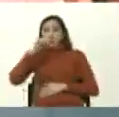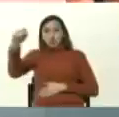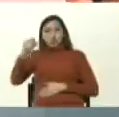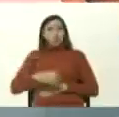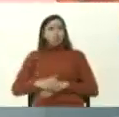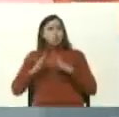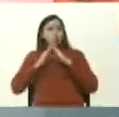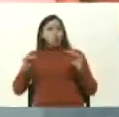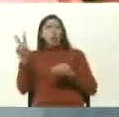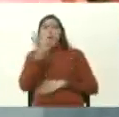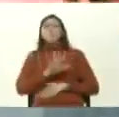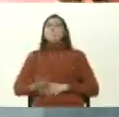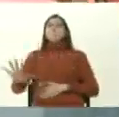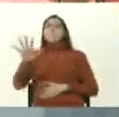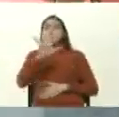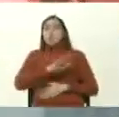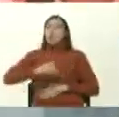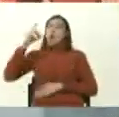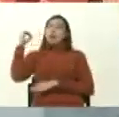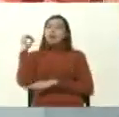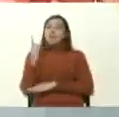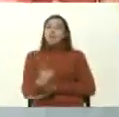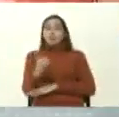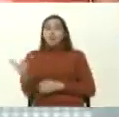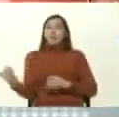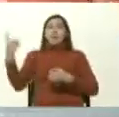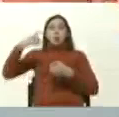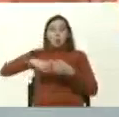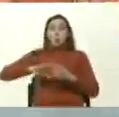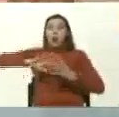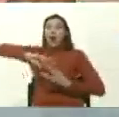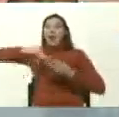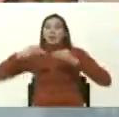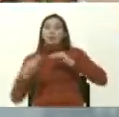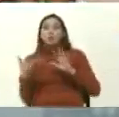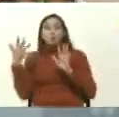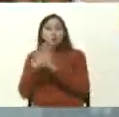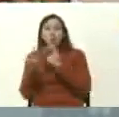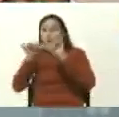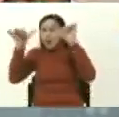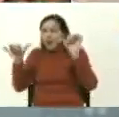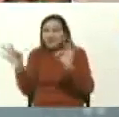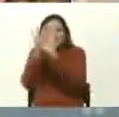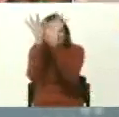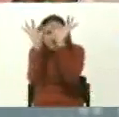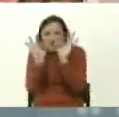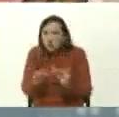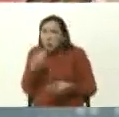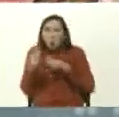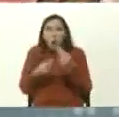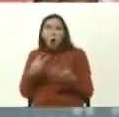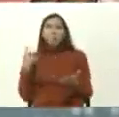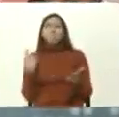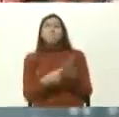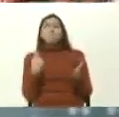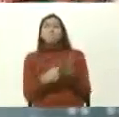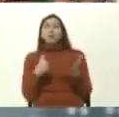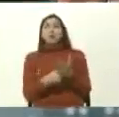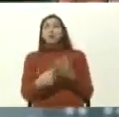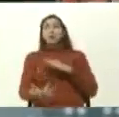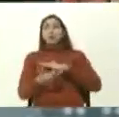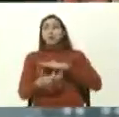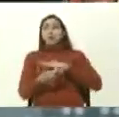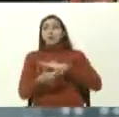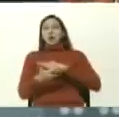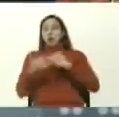toda Venezuela debe ya incorporarse a los distintos medios de pago electrónico, en este caso de pago